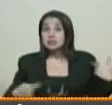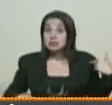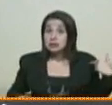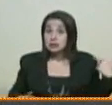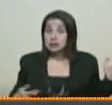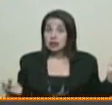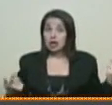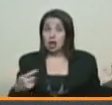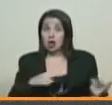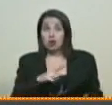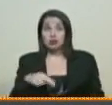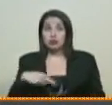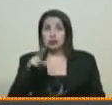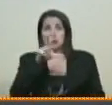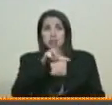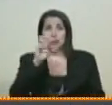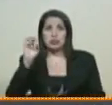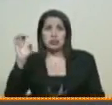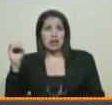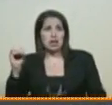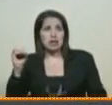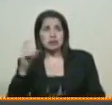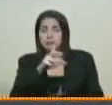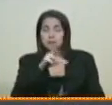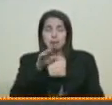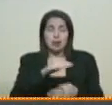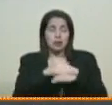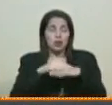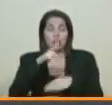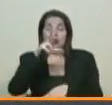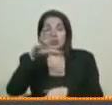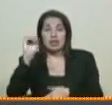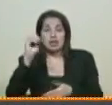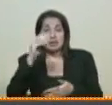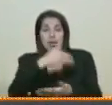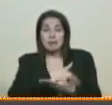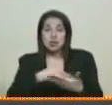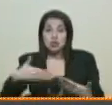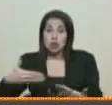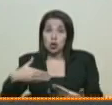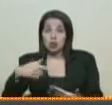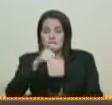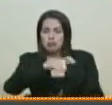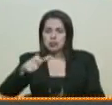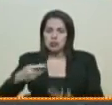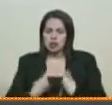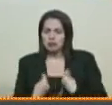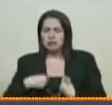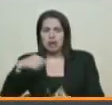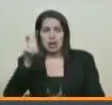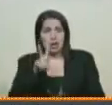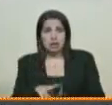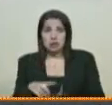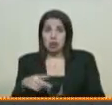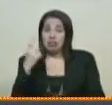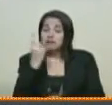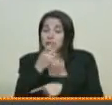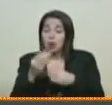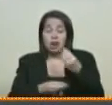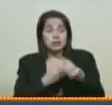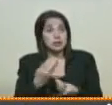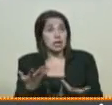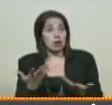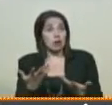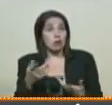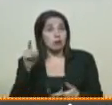Nosotros tenemos 30 millones de habitantes, compañeros. O lo hacemos o lo hacemos. No hay excusa para no hacerlo.